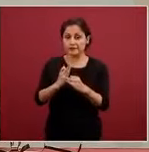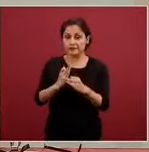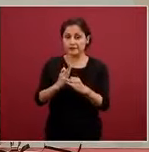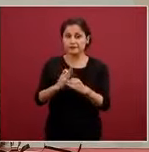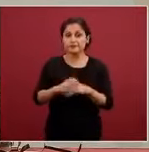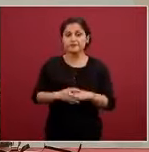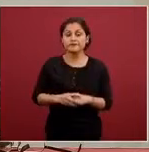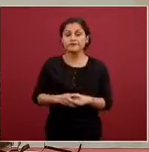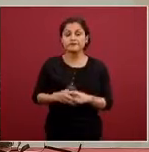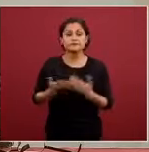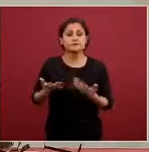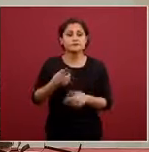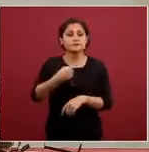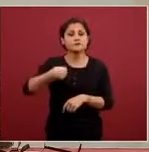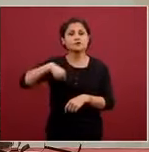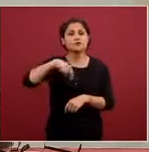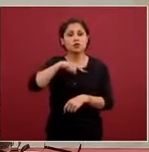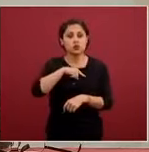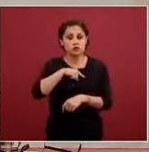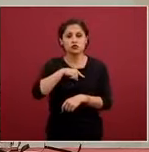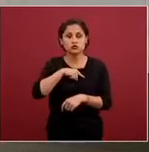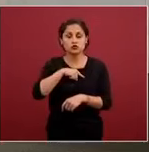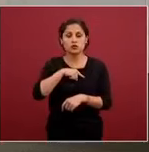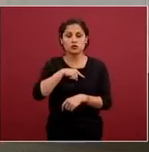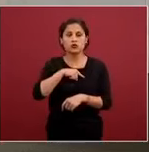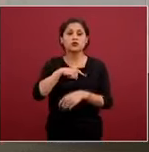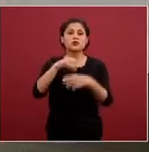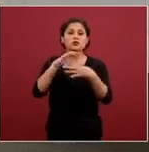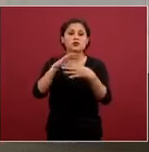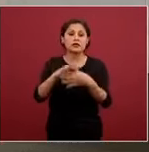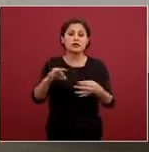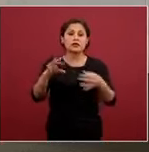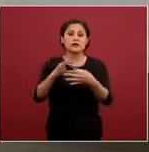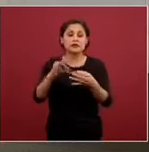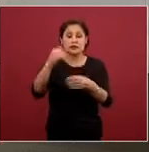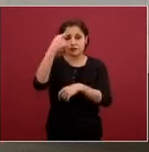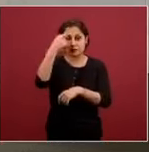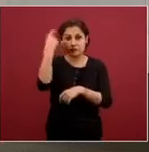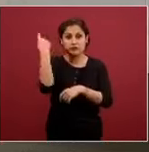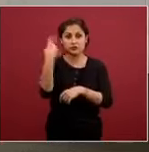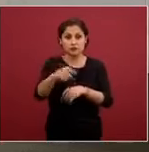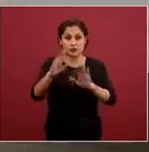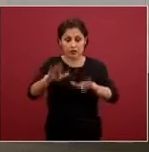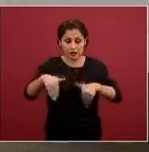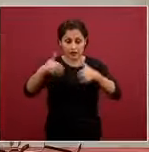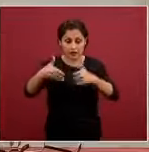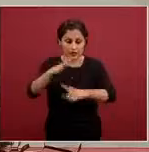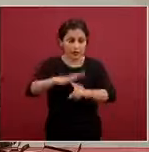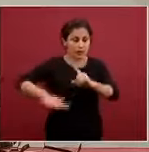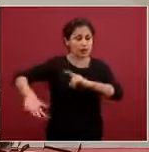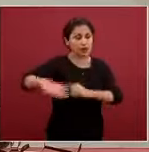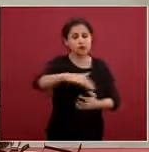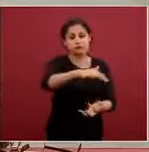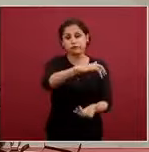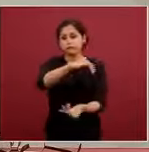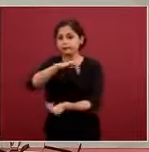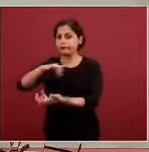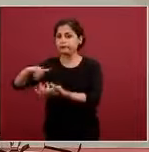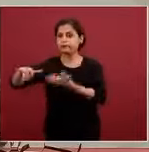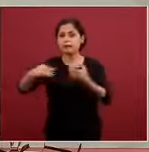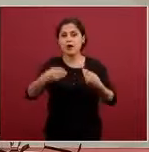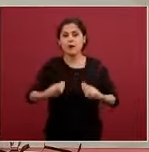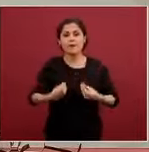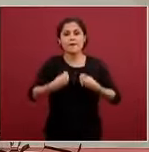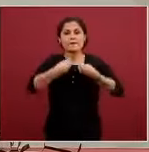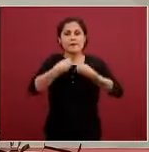que le llamamos factores estructurales de la movilidad en el espacio público. Esto quiere decir las condiciones de vida que